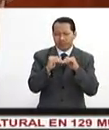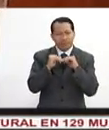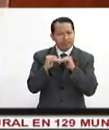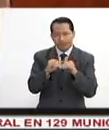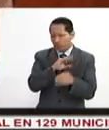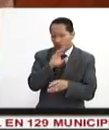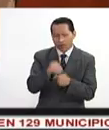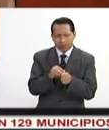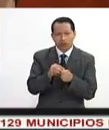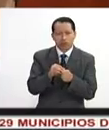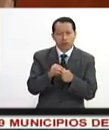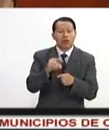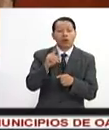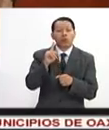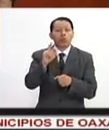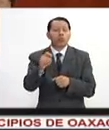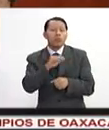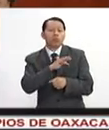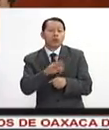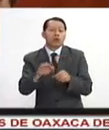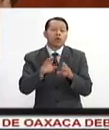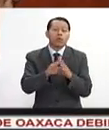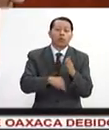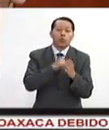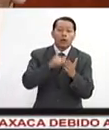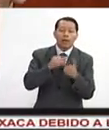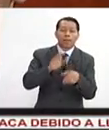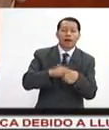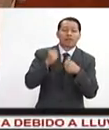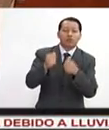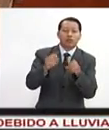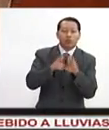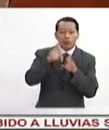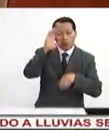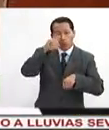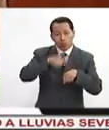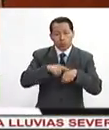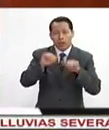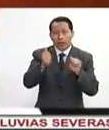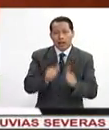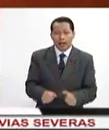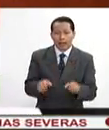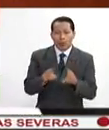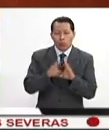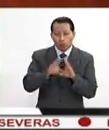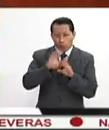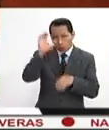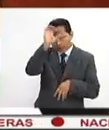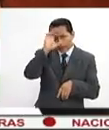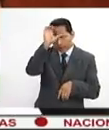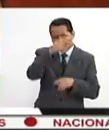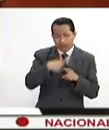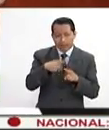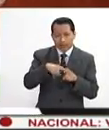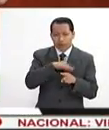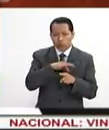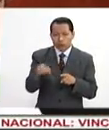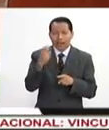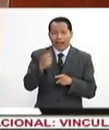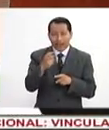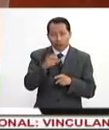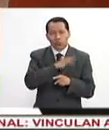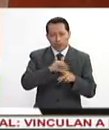igualdad, buscar los espacios más emblemáticos de la cultura, del arte, de la ciencia, para que puedan ahí